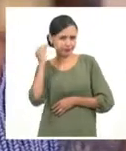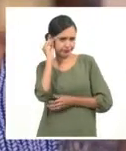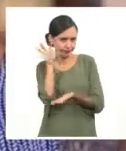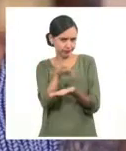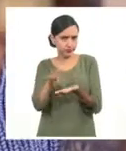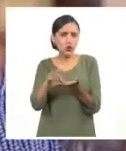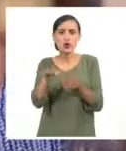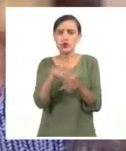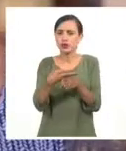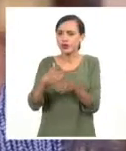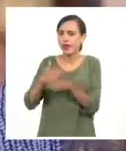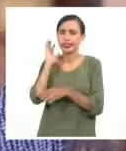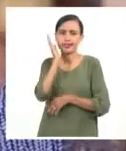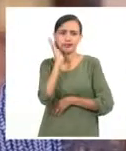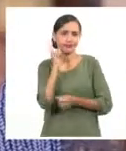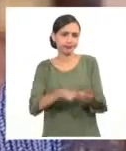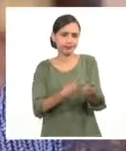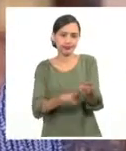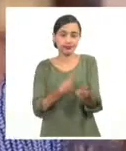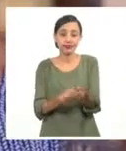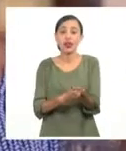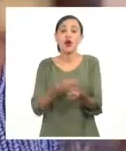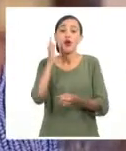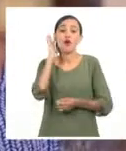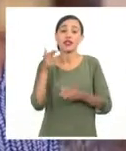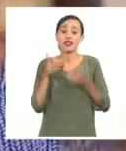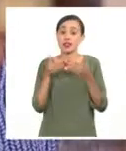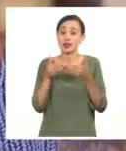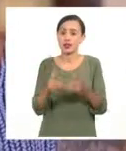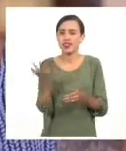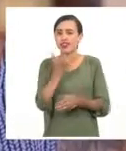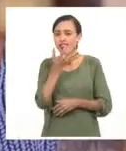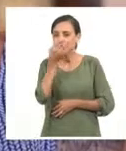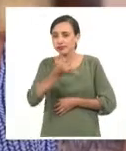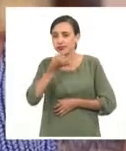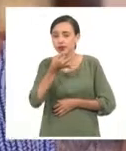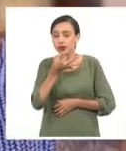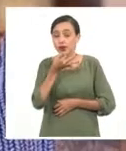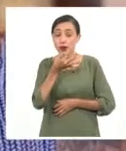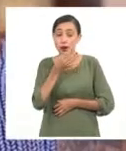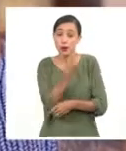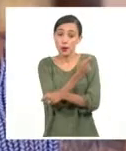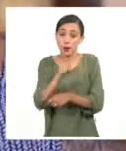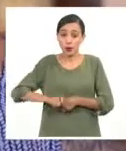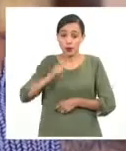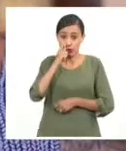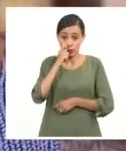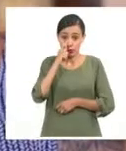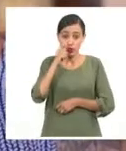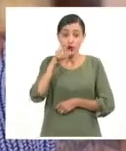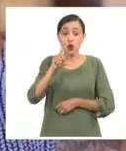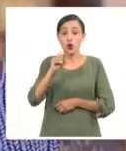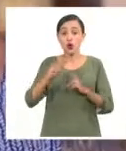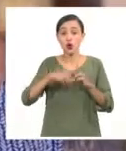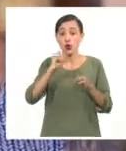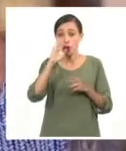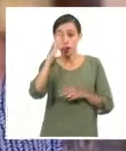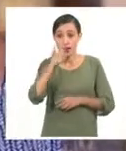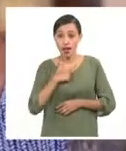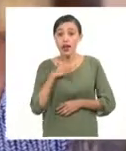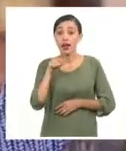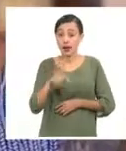conferencias como es habitual, las conferencias inaugurales están a cargo del profesor José Loyola, compositor, musicólogo, y